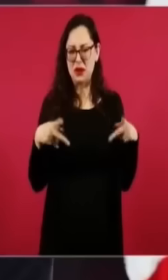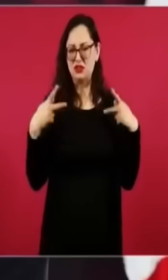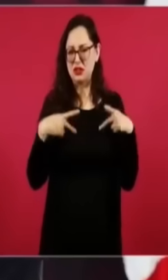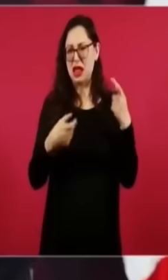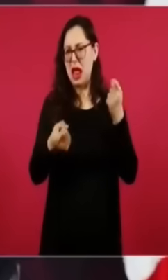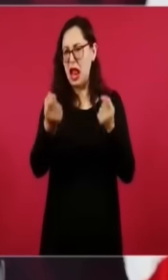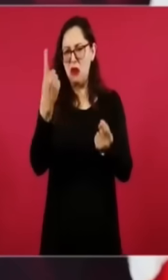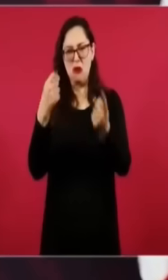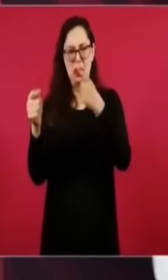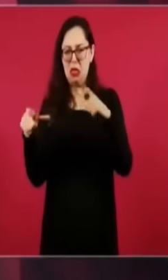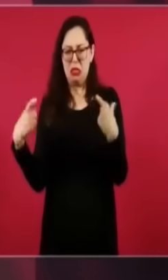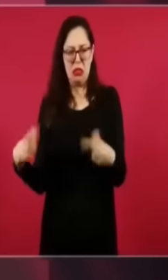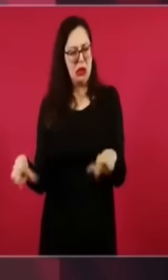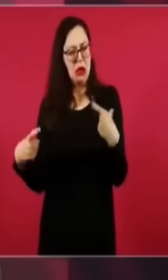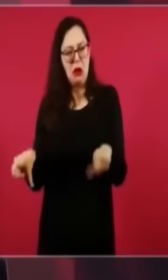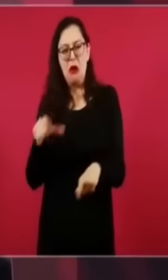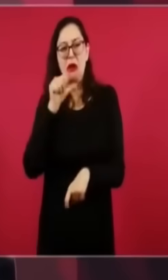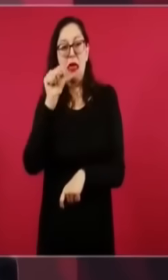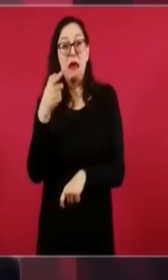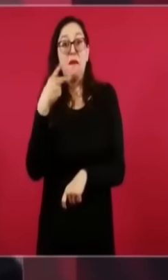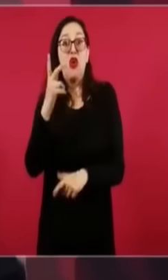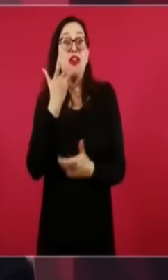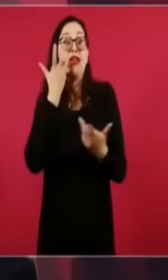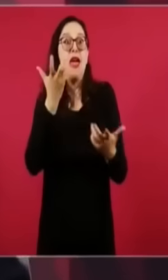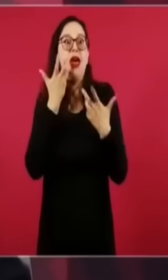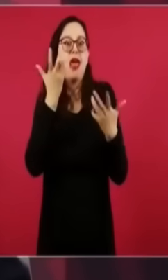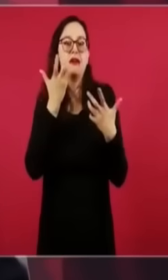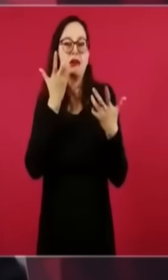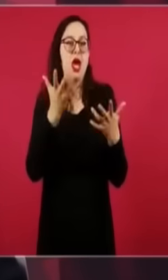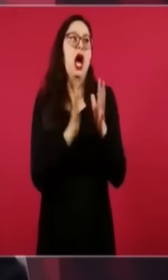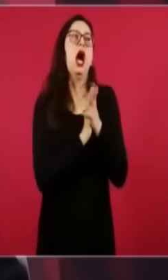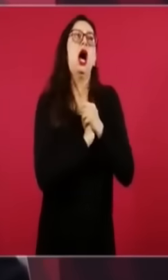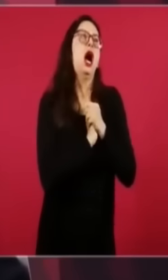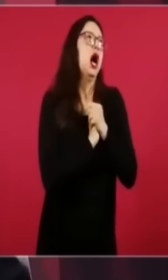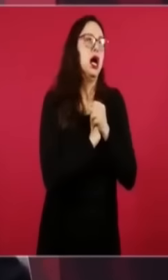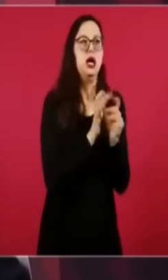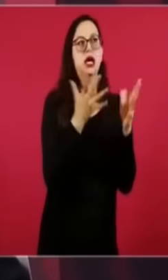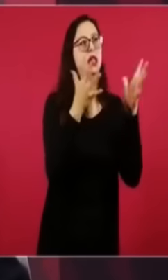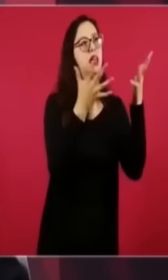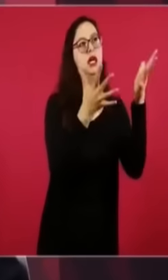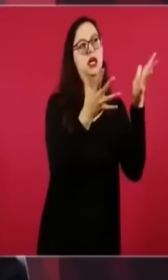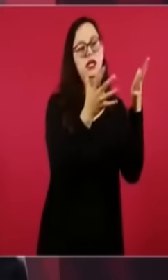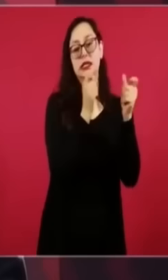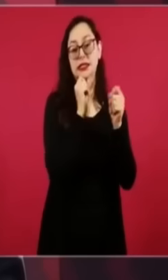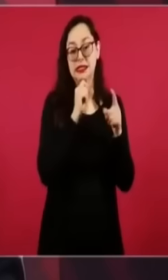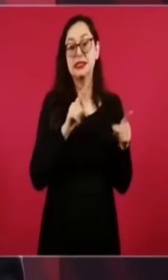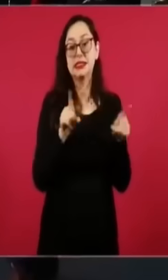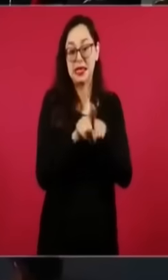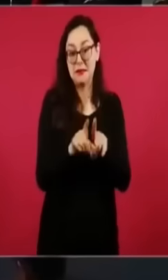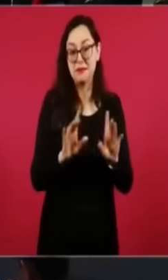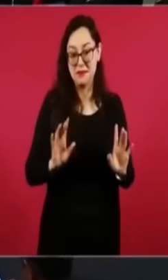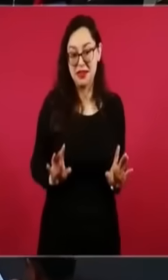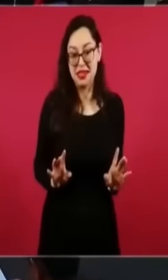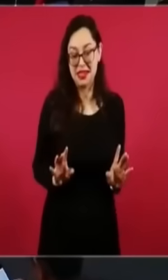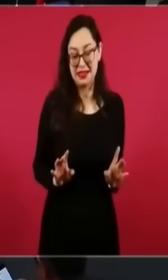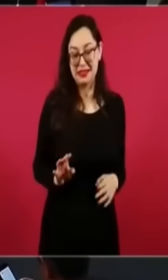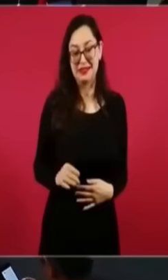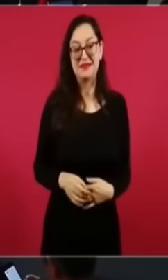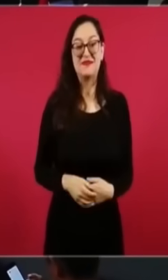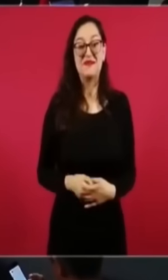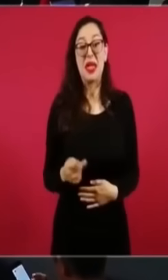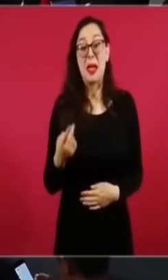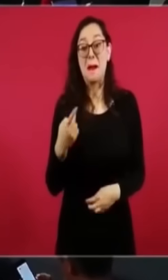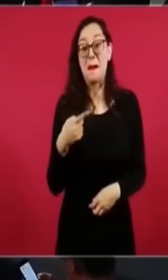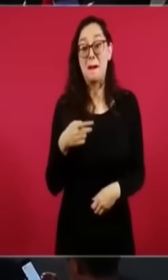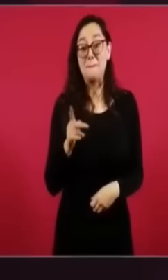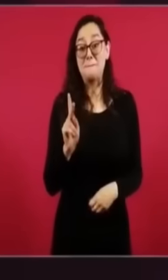es falso. El aumento que se va a aplicar a los programas sociales será a partir del primer